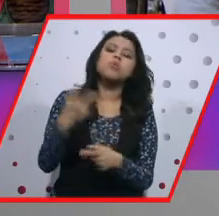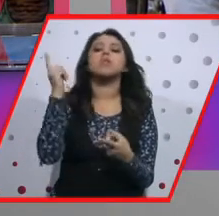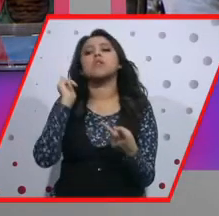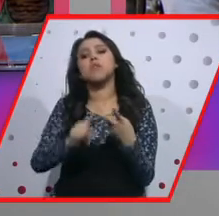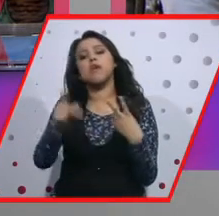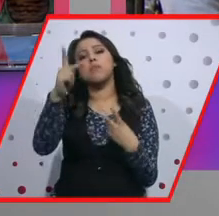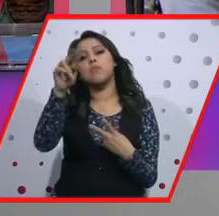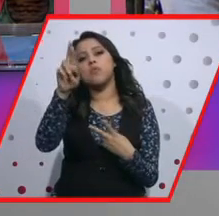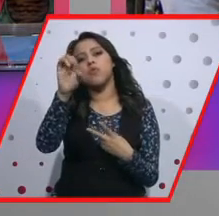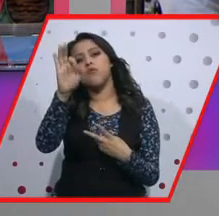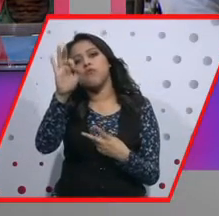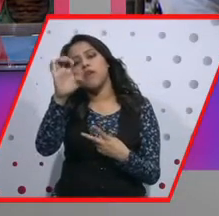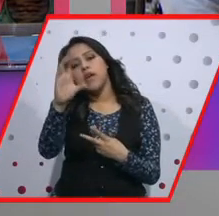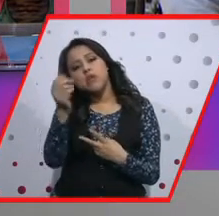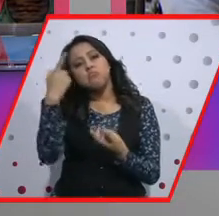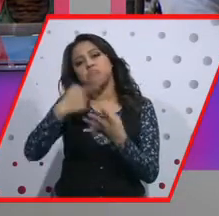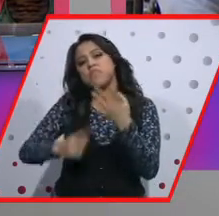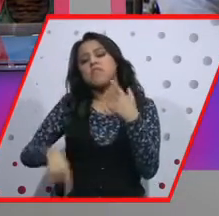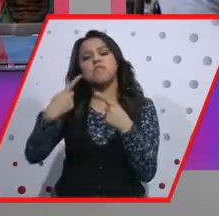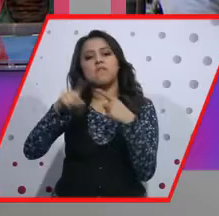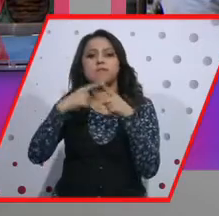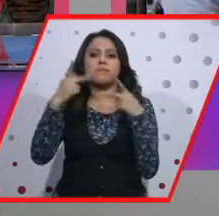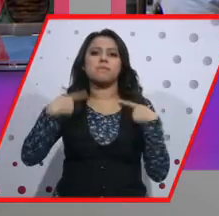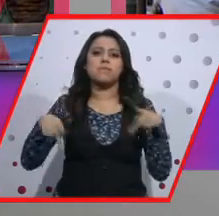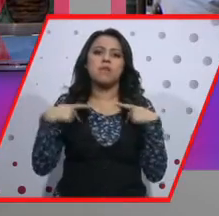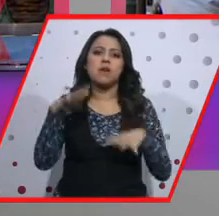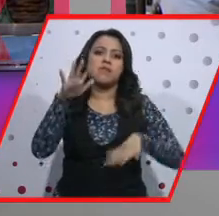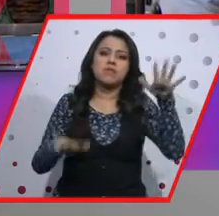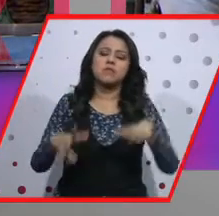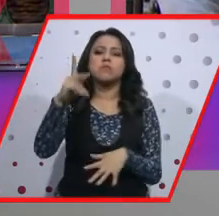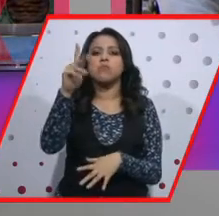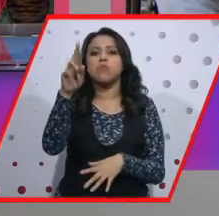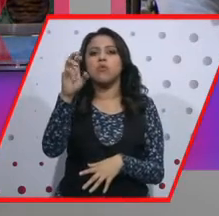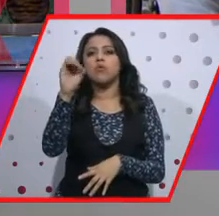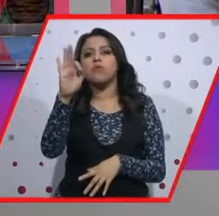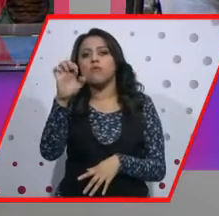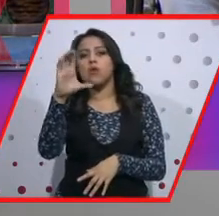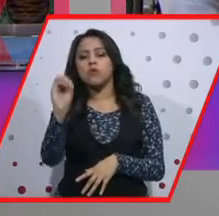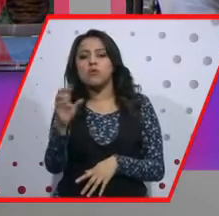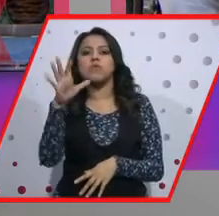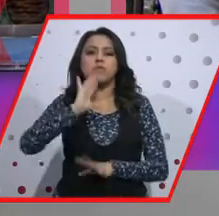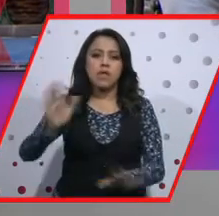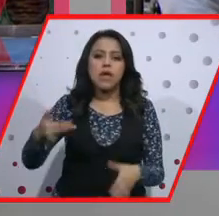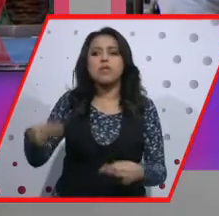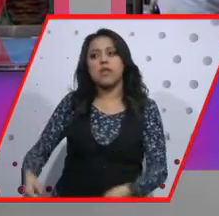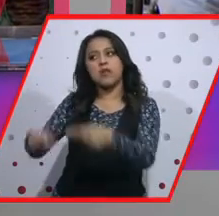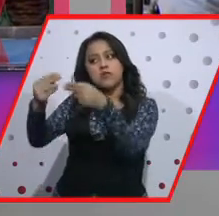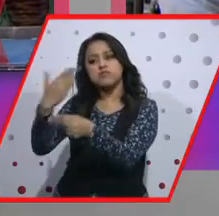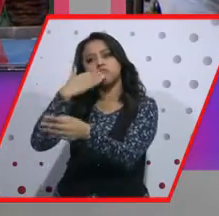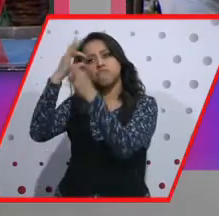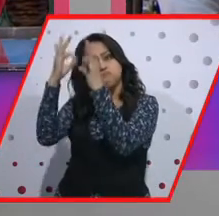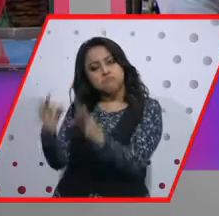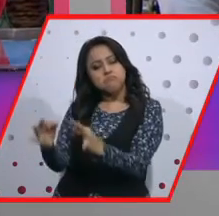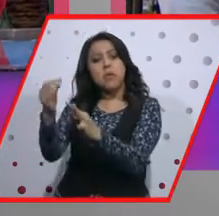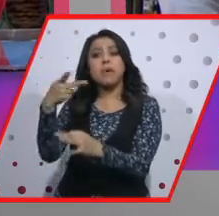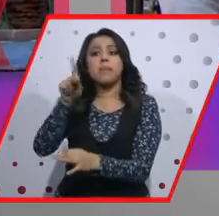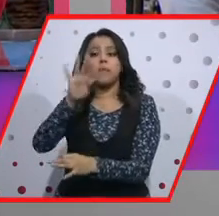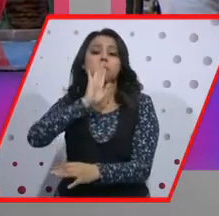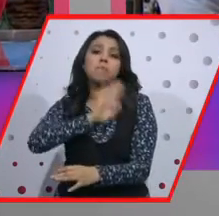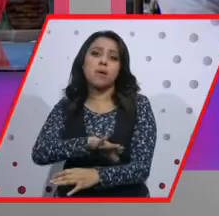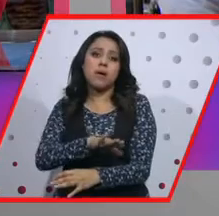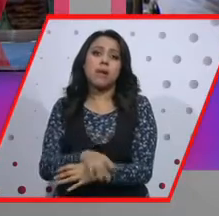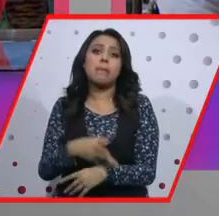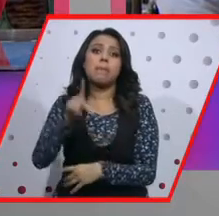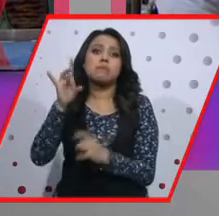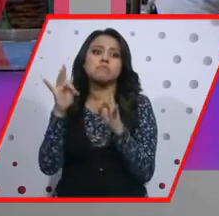y a otros. Pero a veces la Profeco es para cuando es un negocio establecido, formal, que falló. Pero de repente